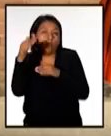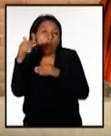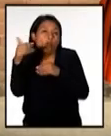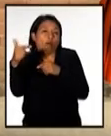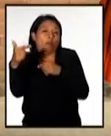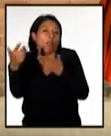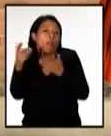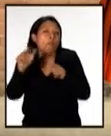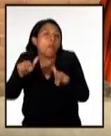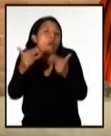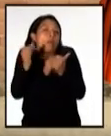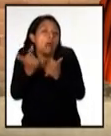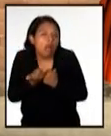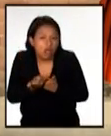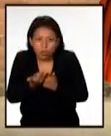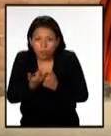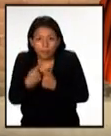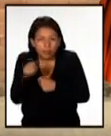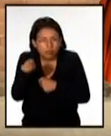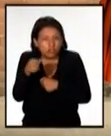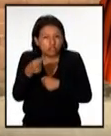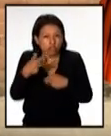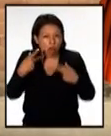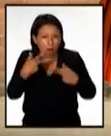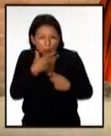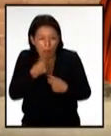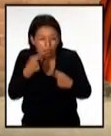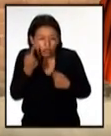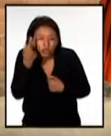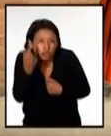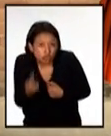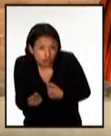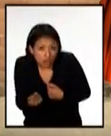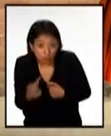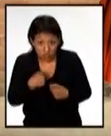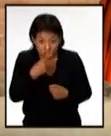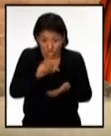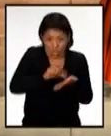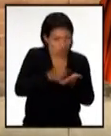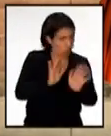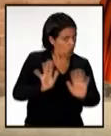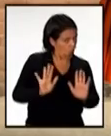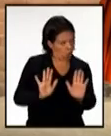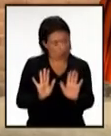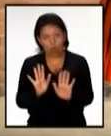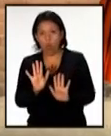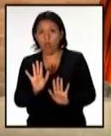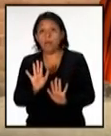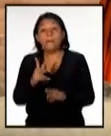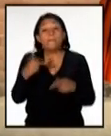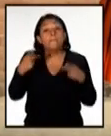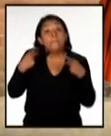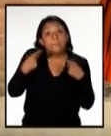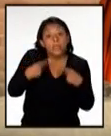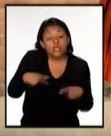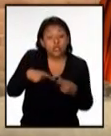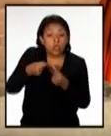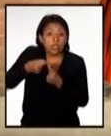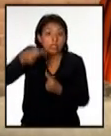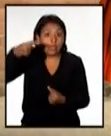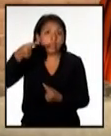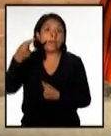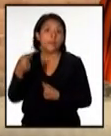gusto, pues esos pequeños hombrecillos, porque ahora no les puedo decir enanos, sino personas